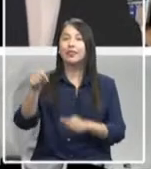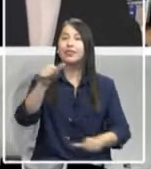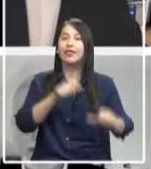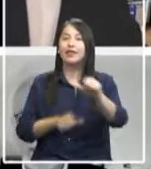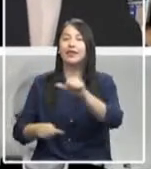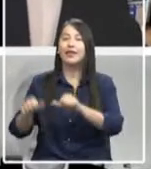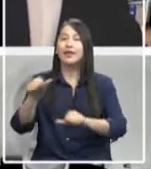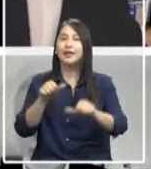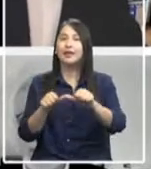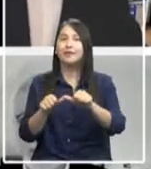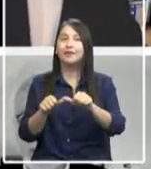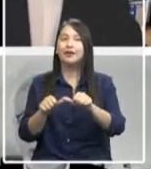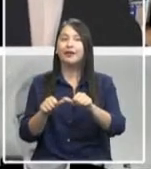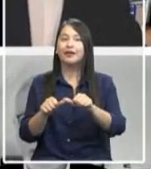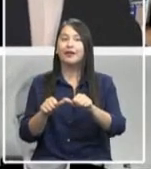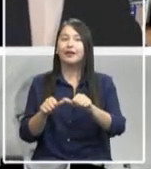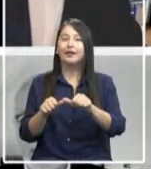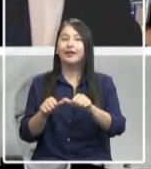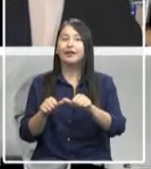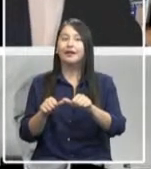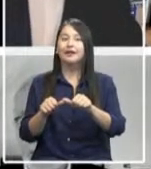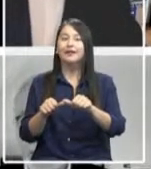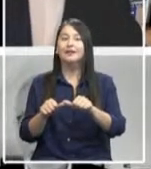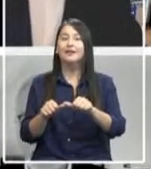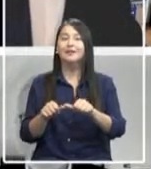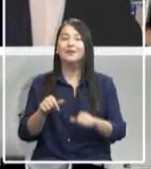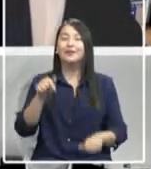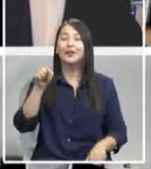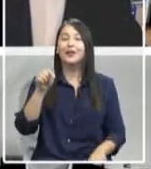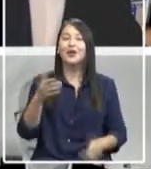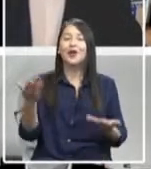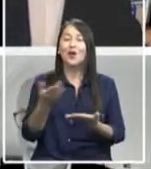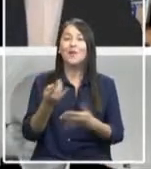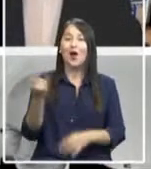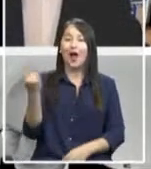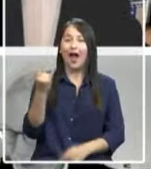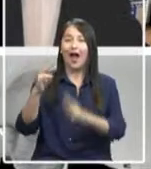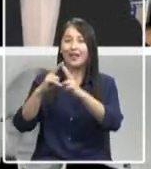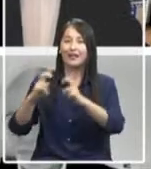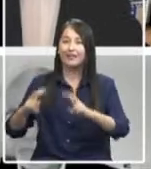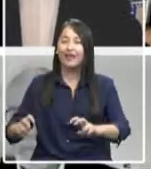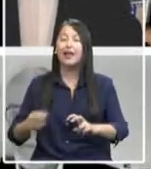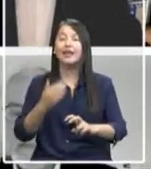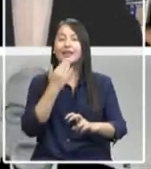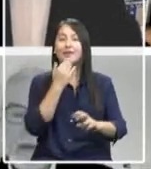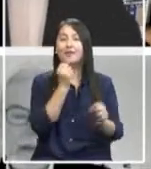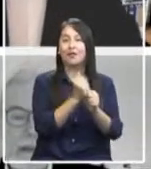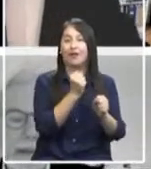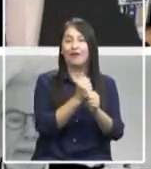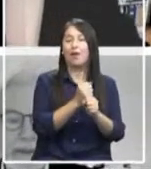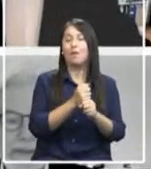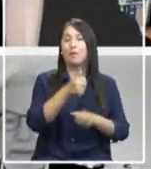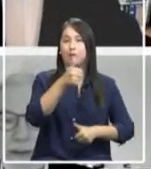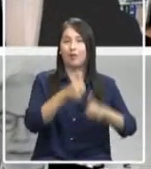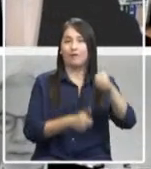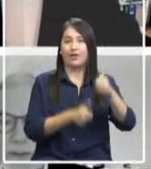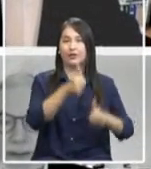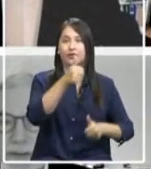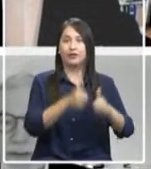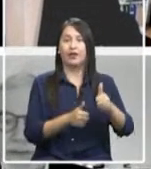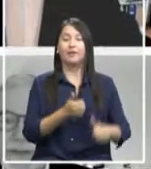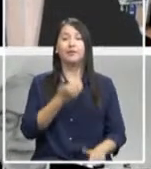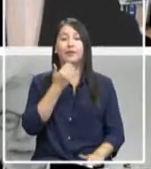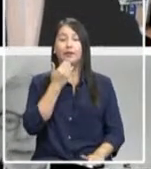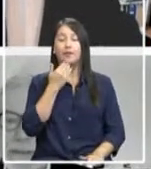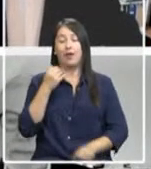química, tanto a nivel académico como una actividad profesional. Hemos visto durante